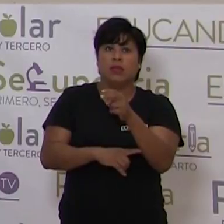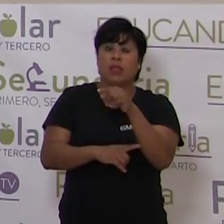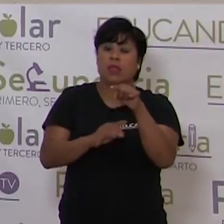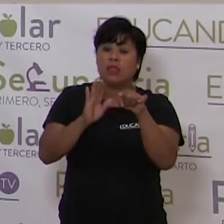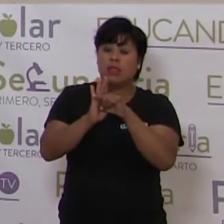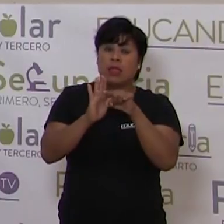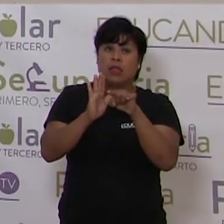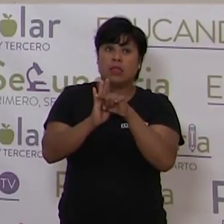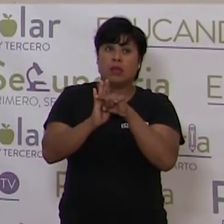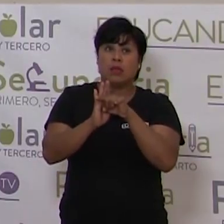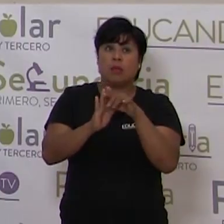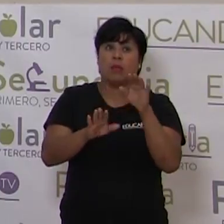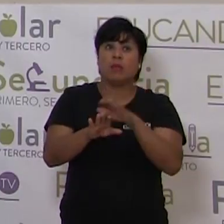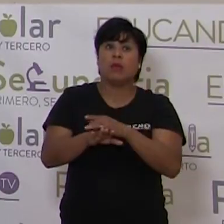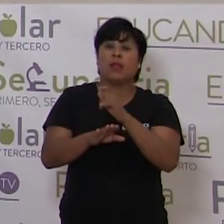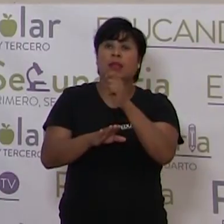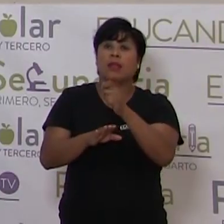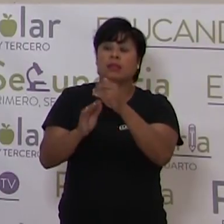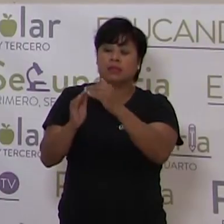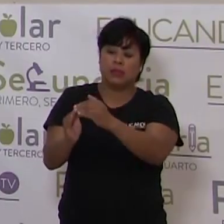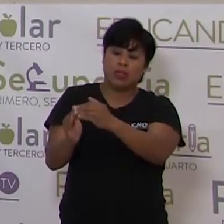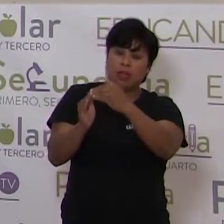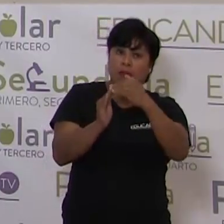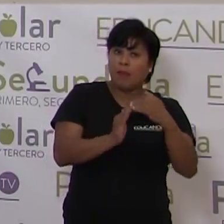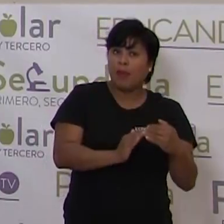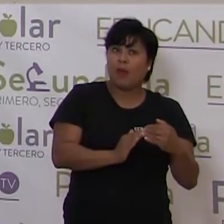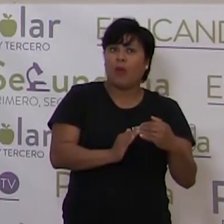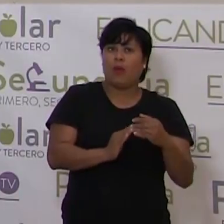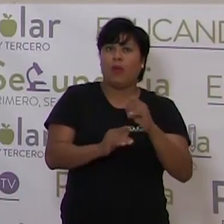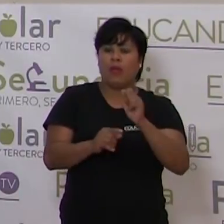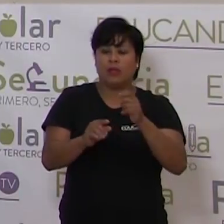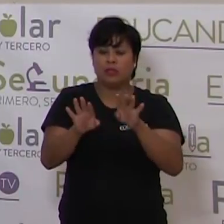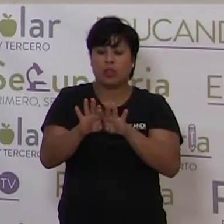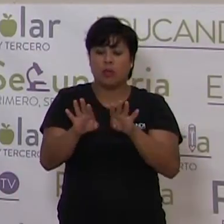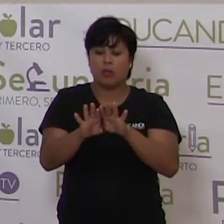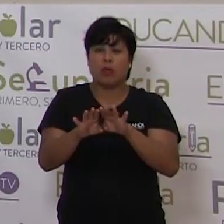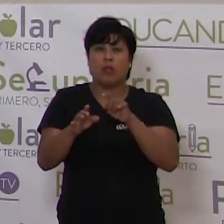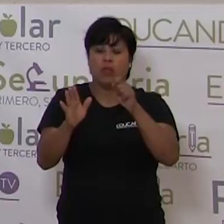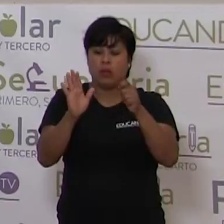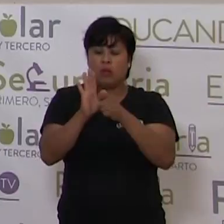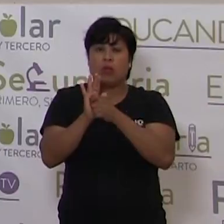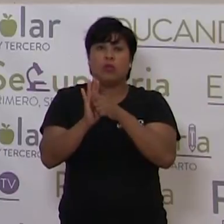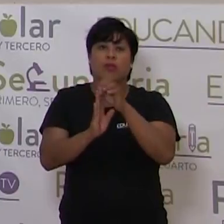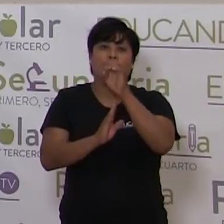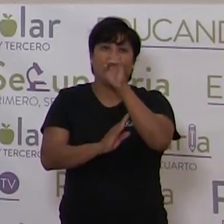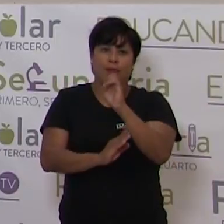negativos porque es del otro lado del punto O.